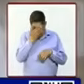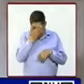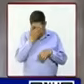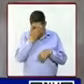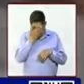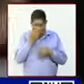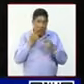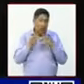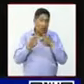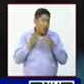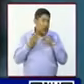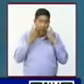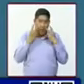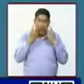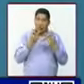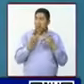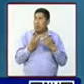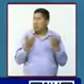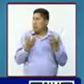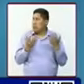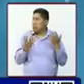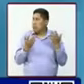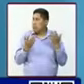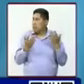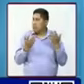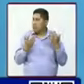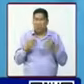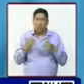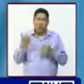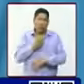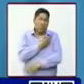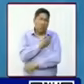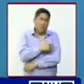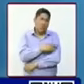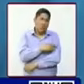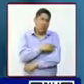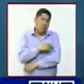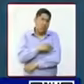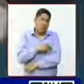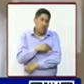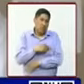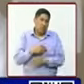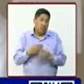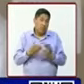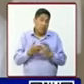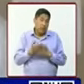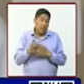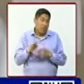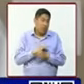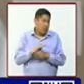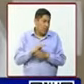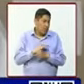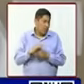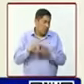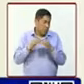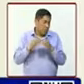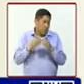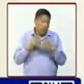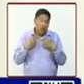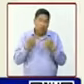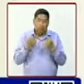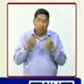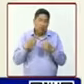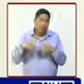lo correspondiente para ver de transferirlo a otro hospital mediante la acción del ministerio, ¿no? Es lo que nos han